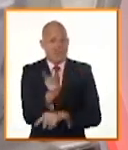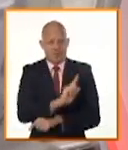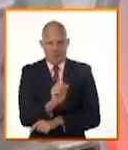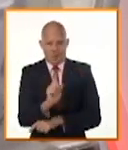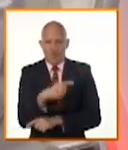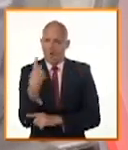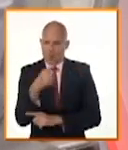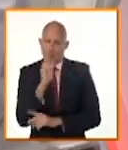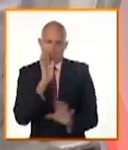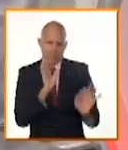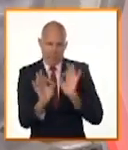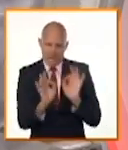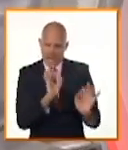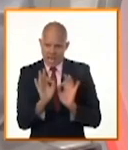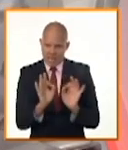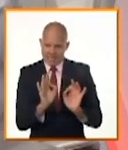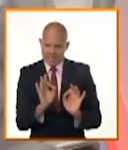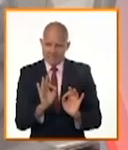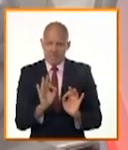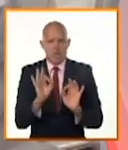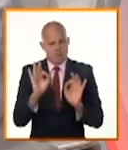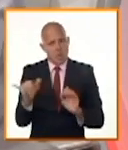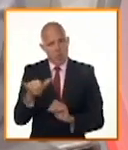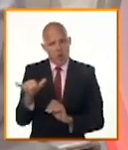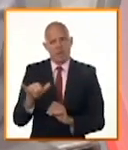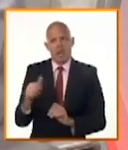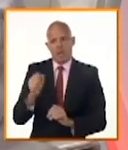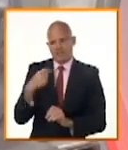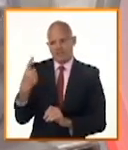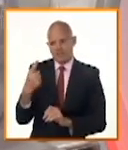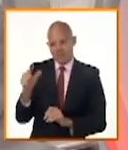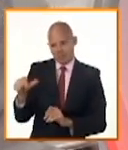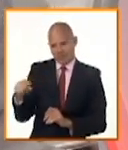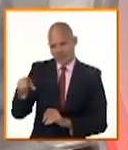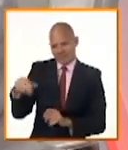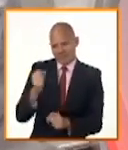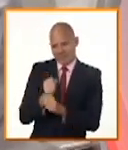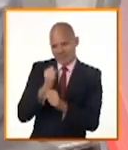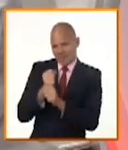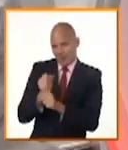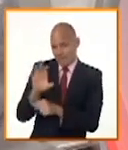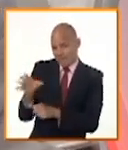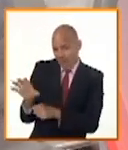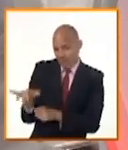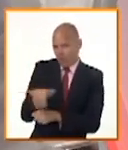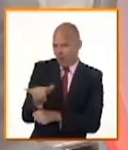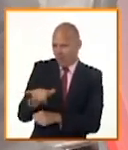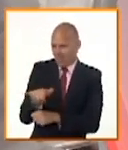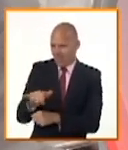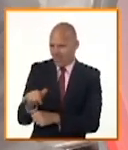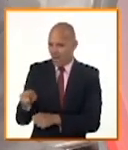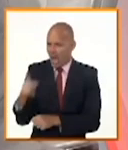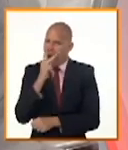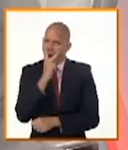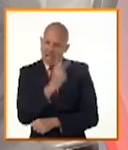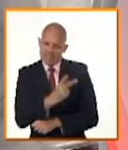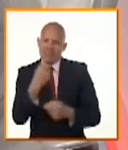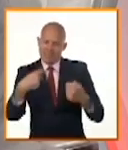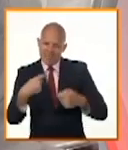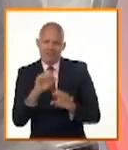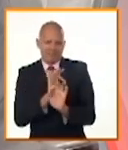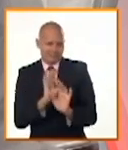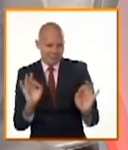externo no solamente de los clientes también de nuestros trabajadores y por eso también los mecanismos y los sistemas de control interno los hemos los hemos